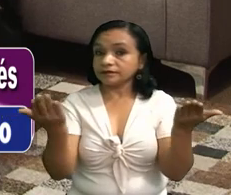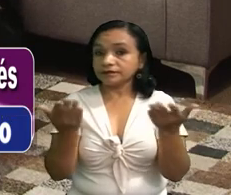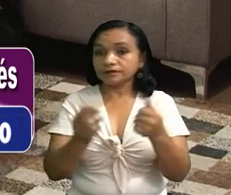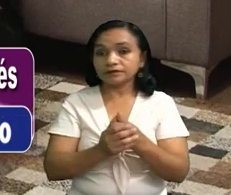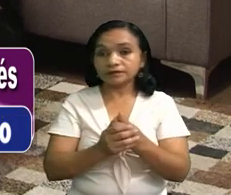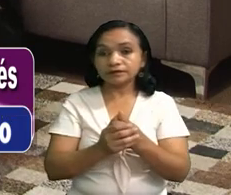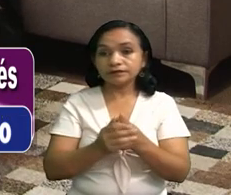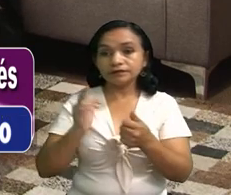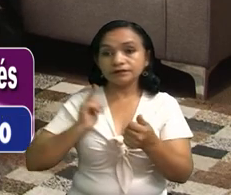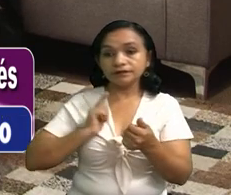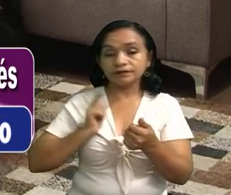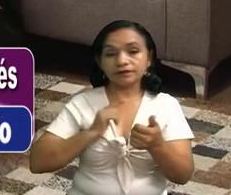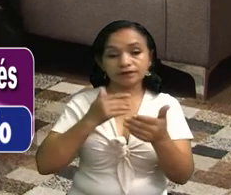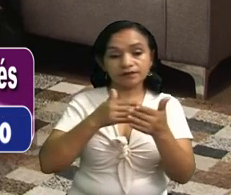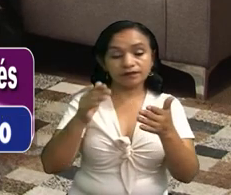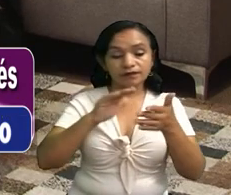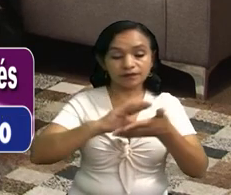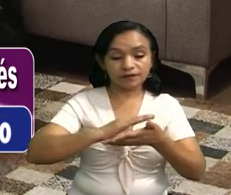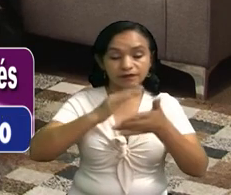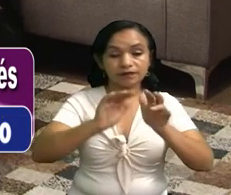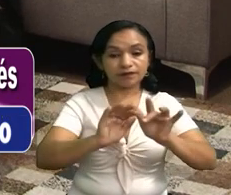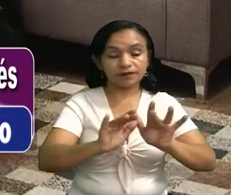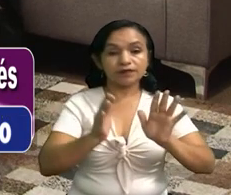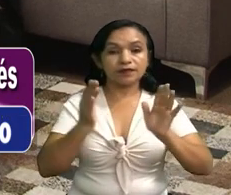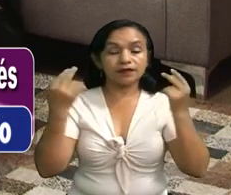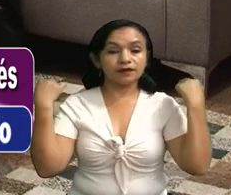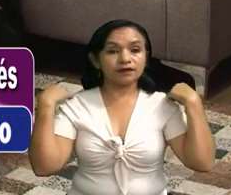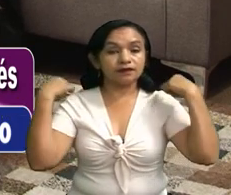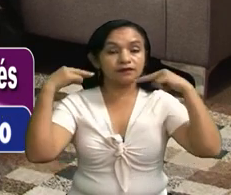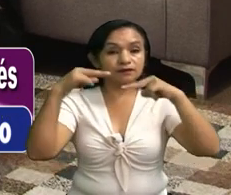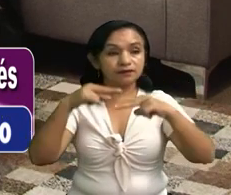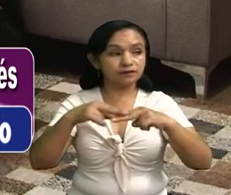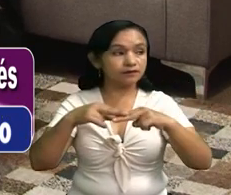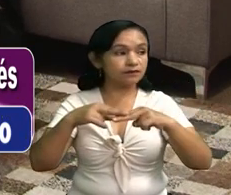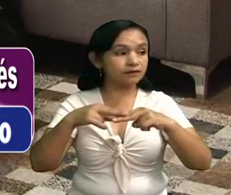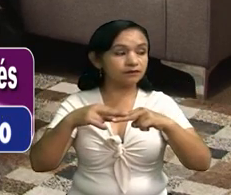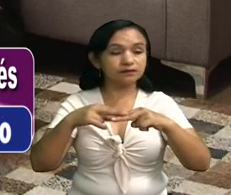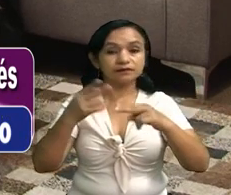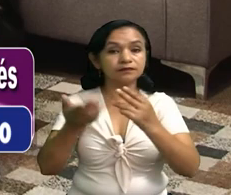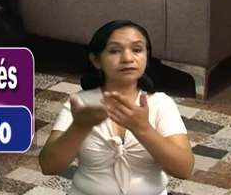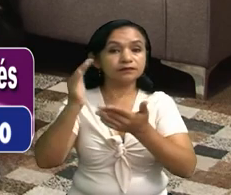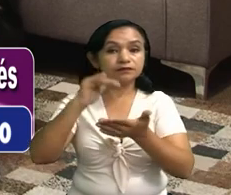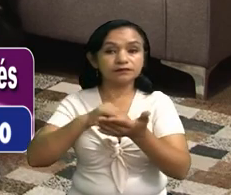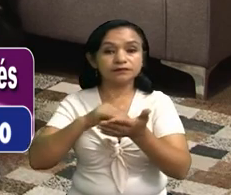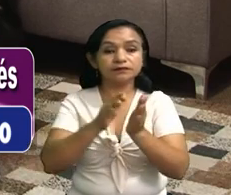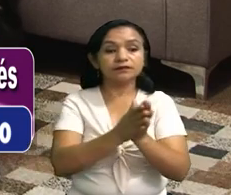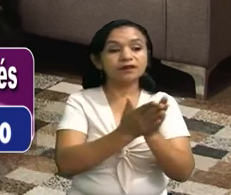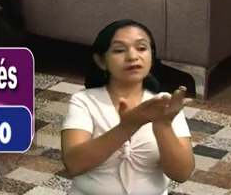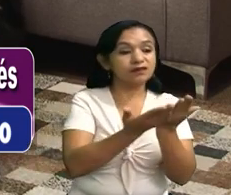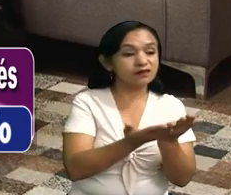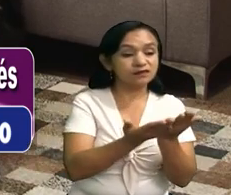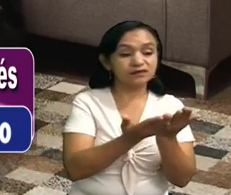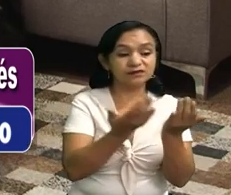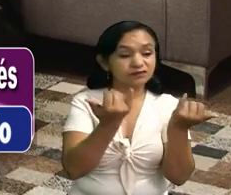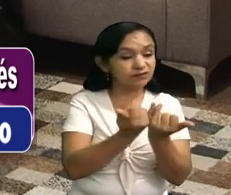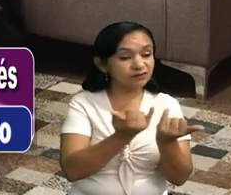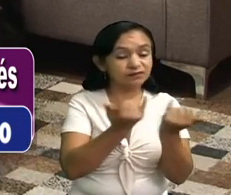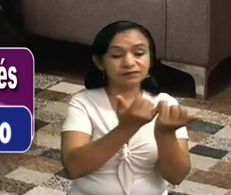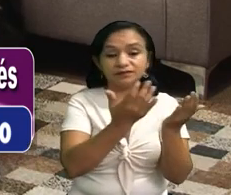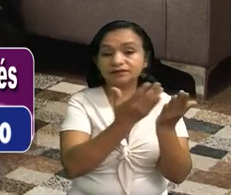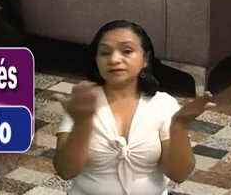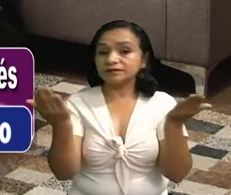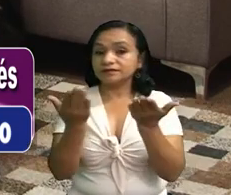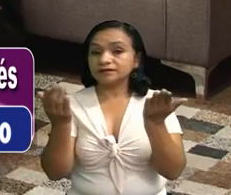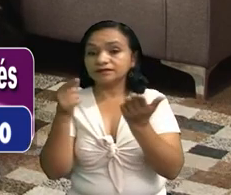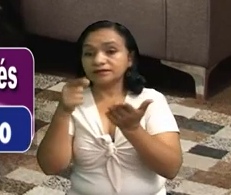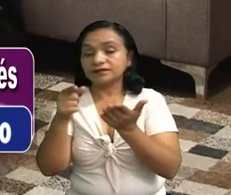pasa por tener estos accesos a estas tecnologías, a que los profesores no vayamos a repetir lo que está en un libro, sino que es cómo el